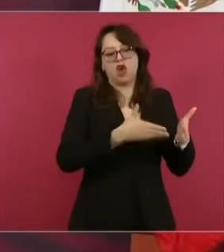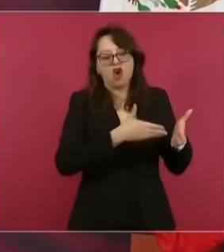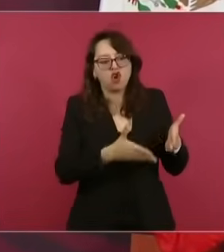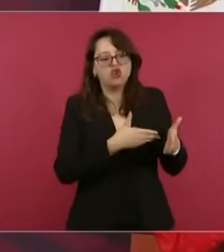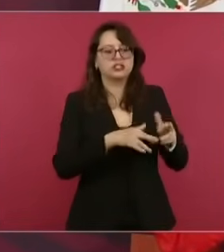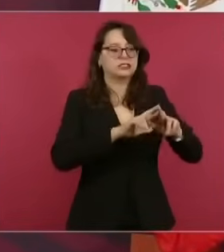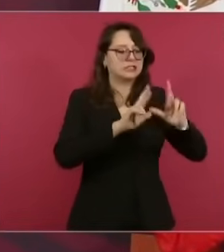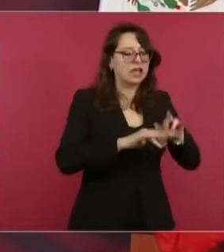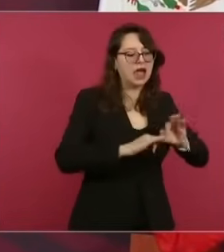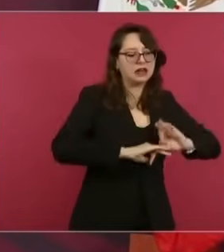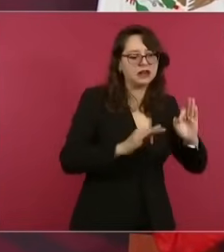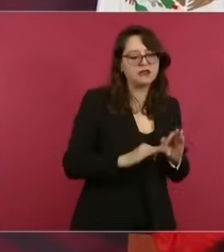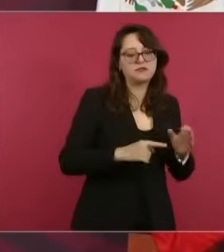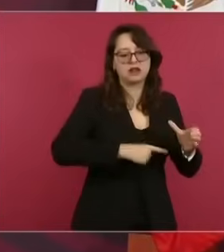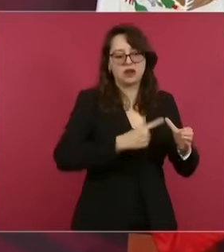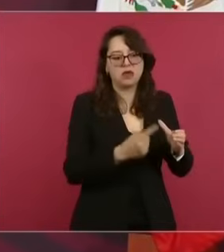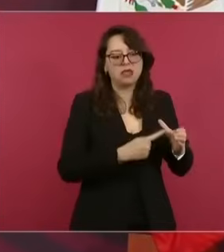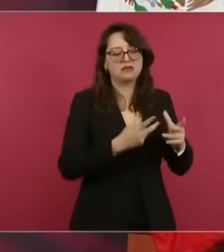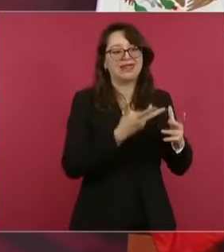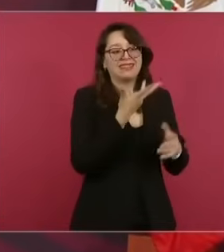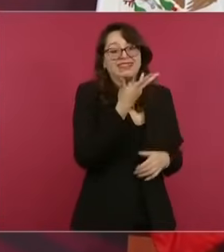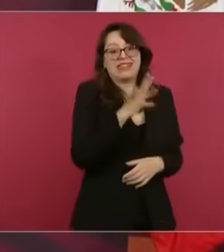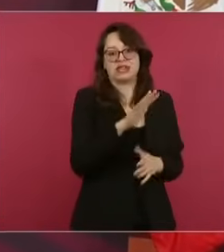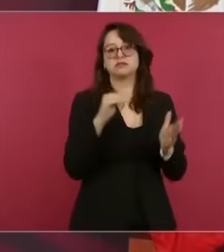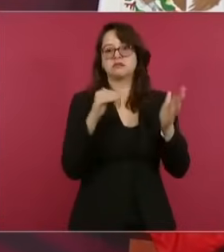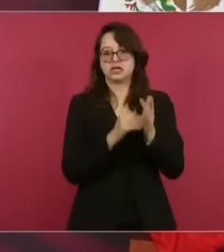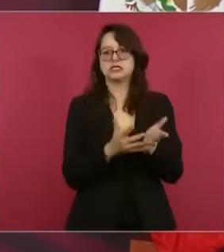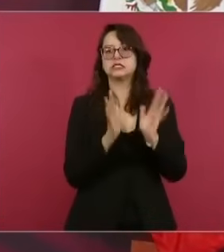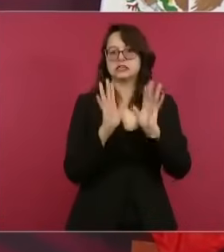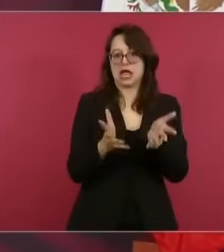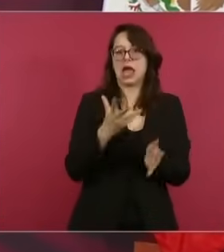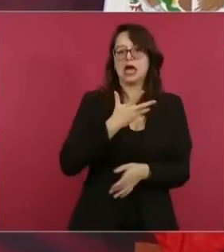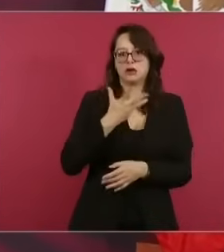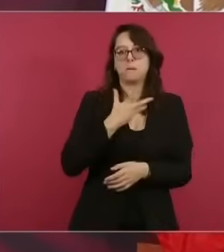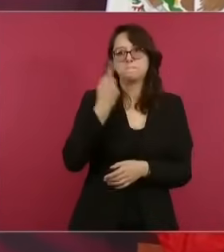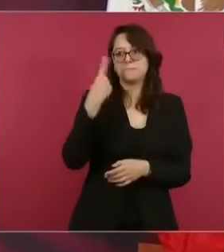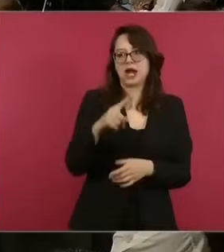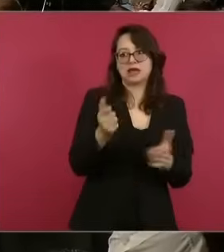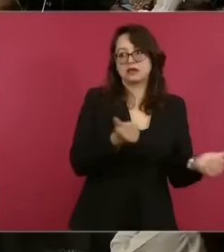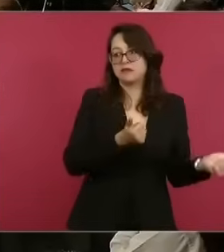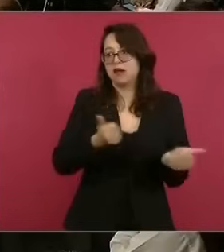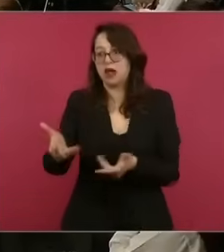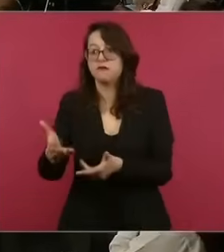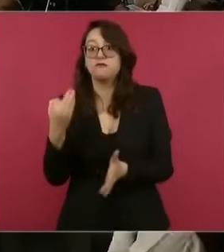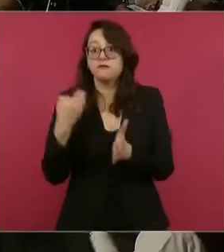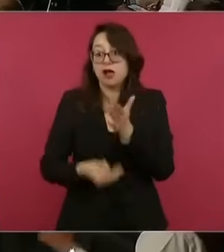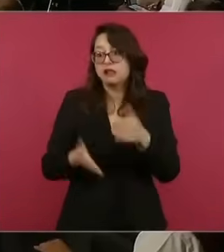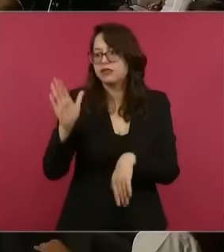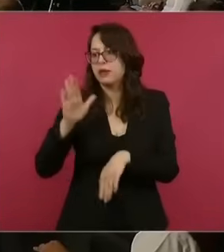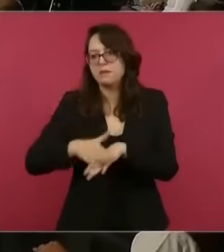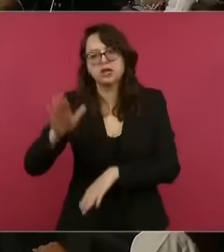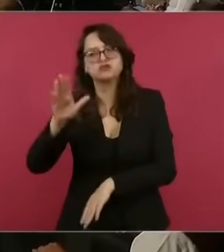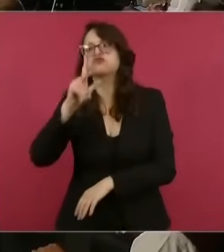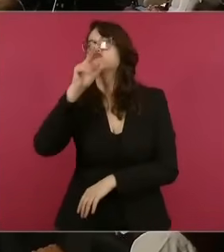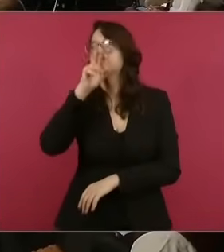adquirir todos los que sean necesarios. También decirle a la población